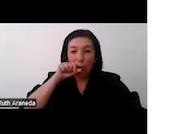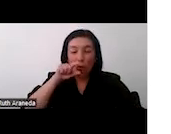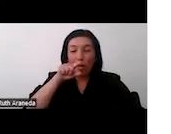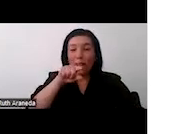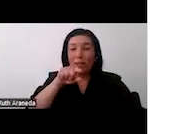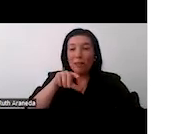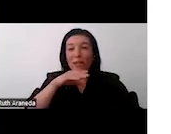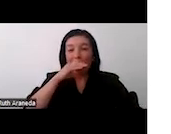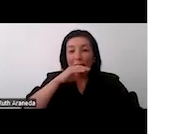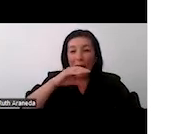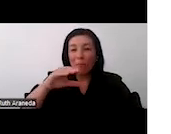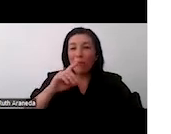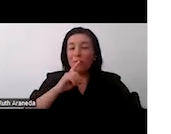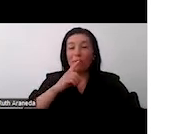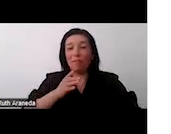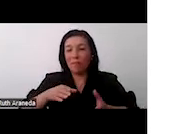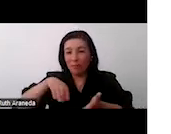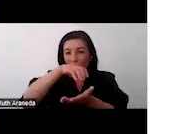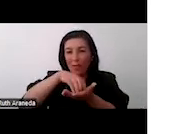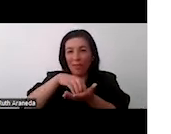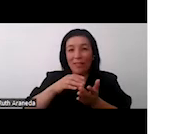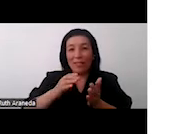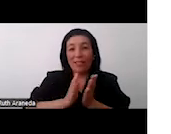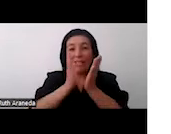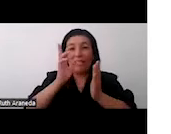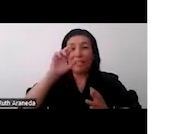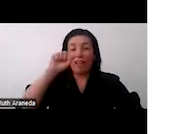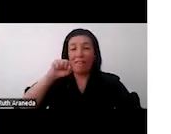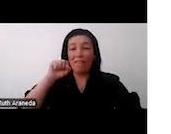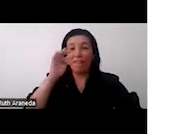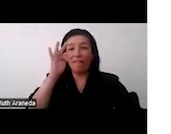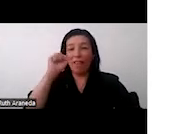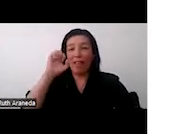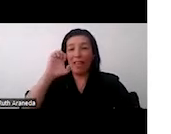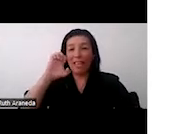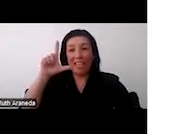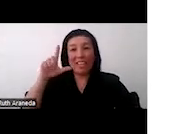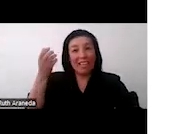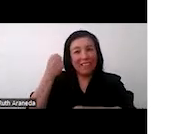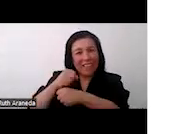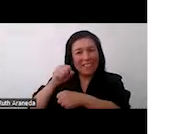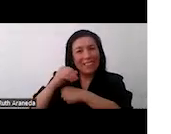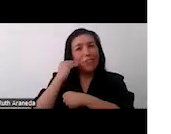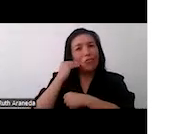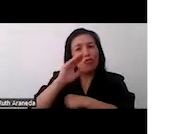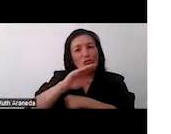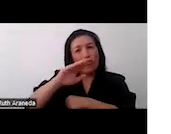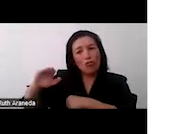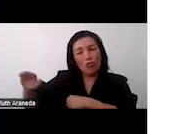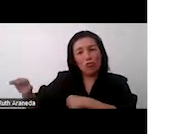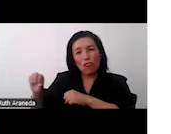que se llamaba San Rafael, y le hice este taller a los niños de,